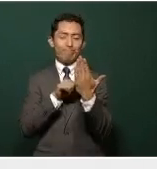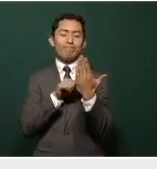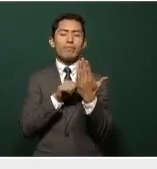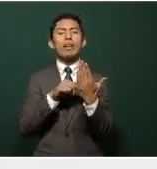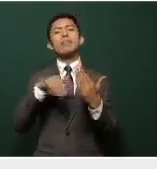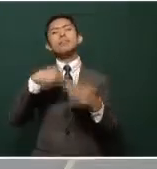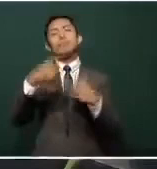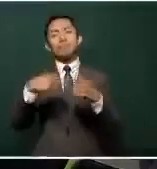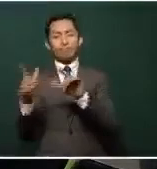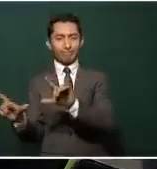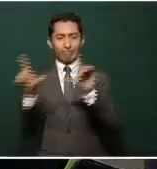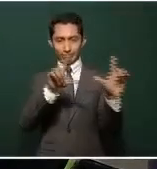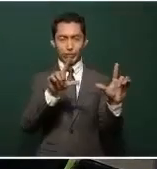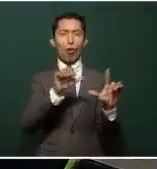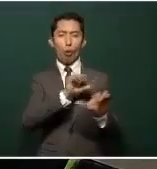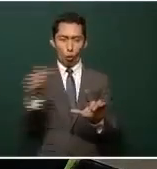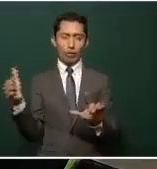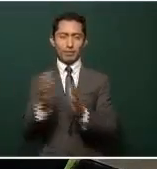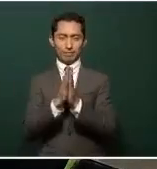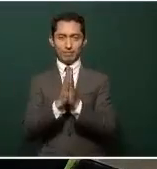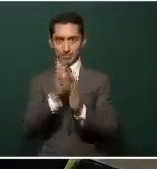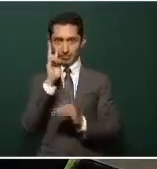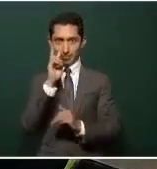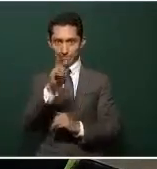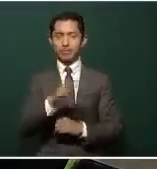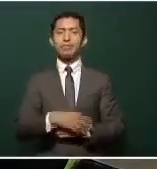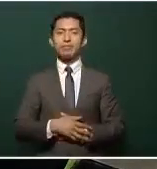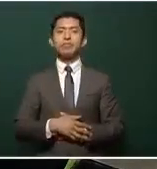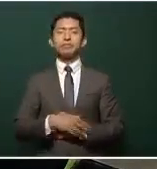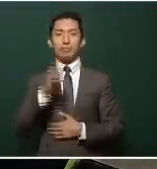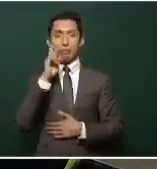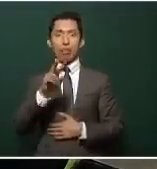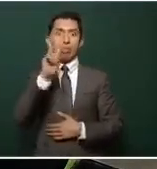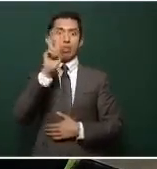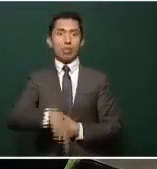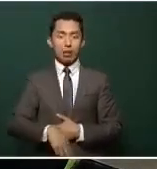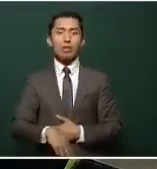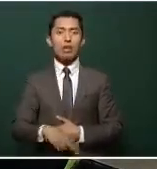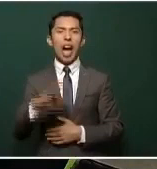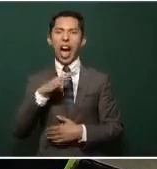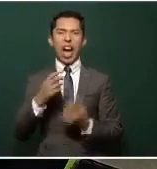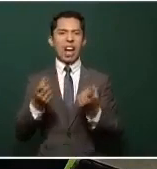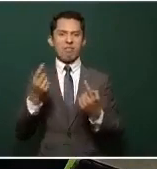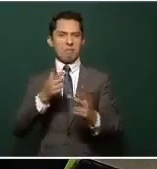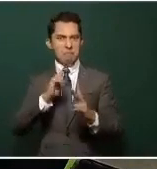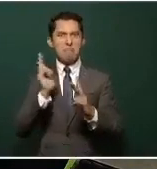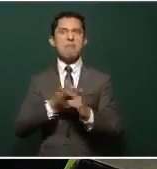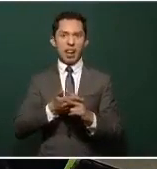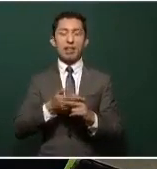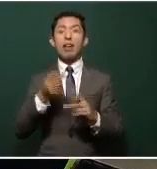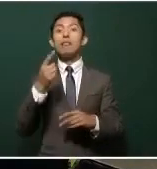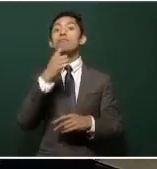gráfica, a ver si la pueden poner, van a poderlo ver también de manera muy esquemática. Homicidios dolosos por cada